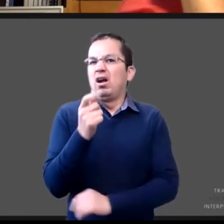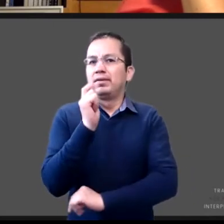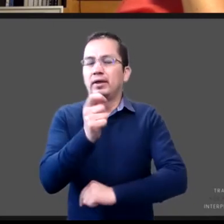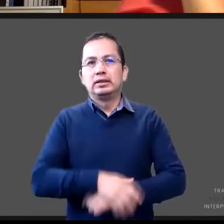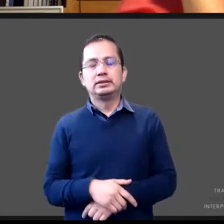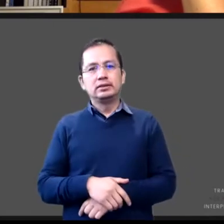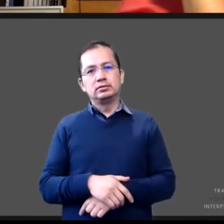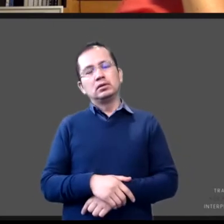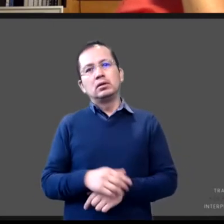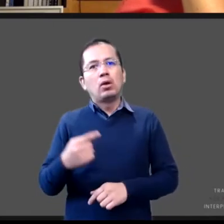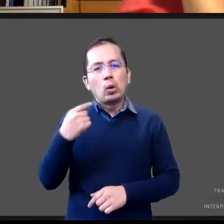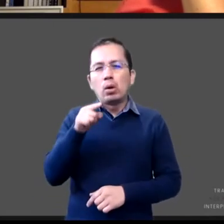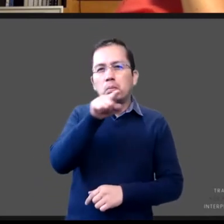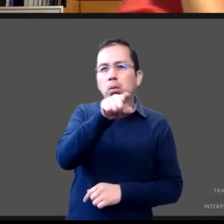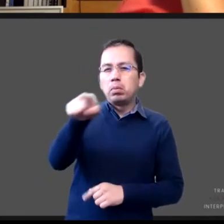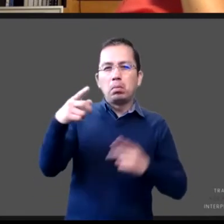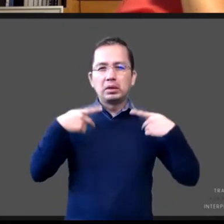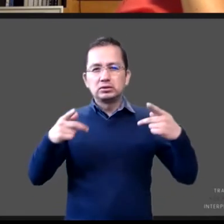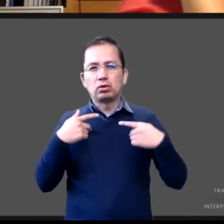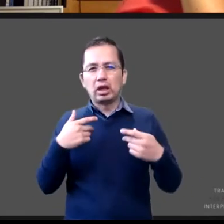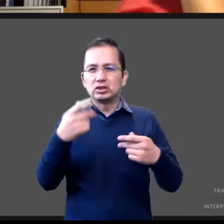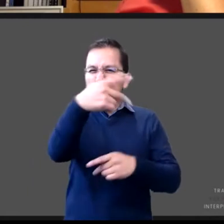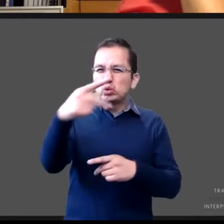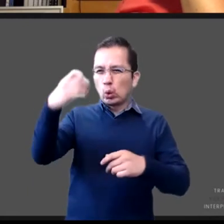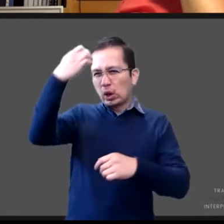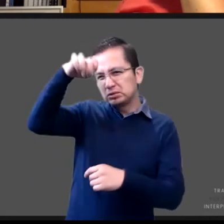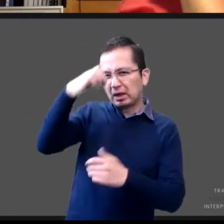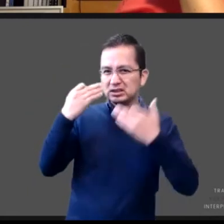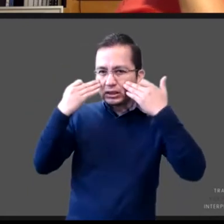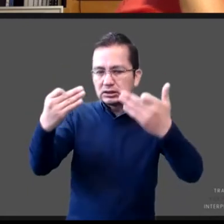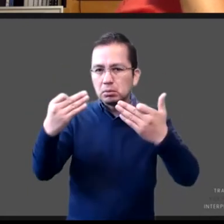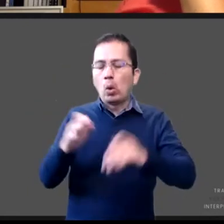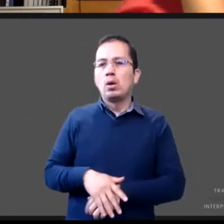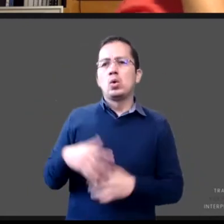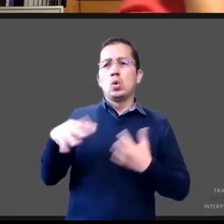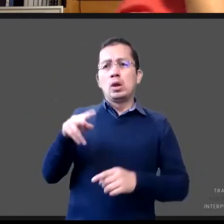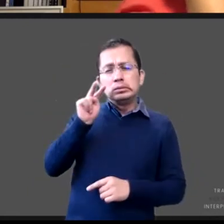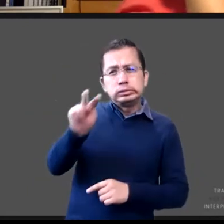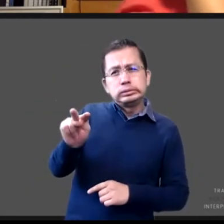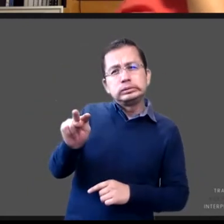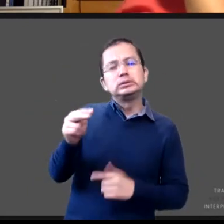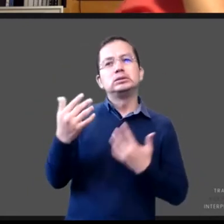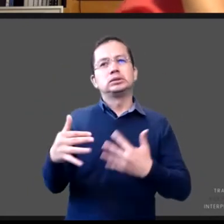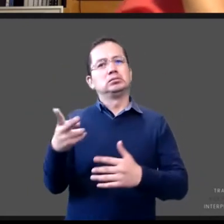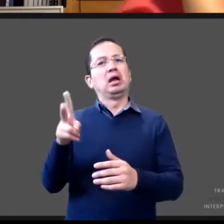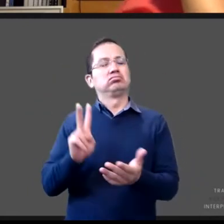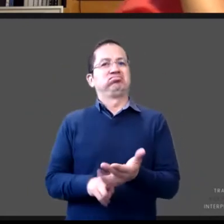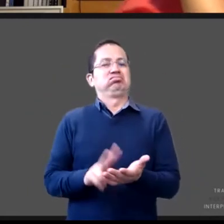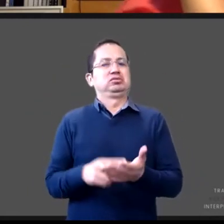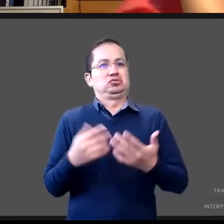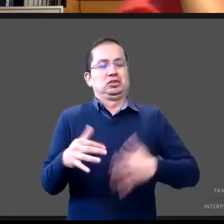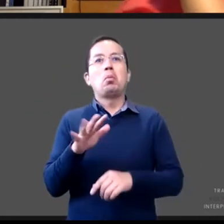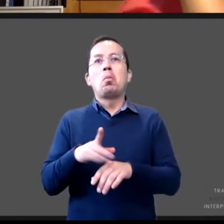escuchar testimonios también, conocer datos sobre las problemáticas ligadas a violencias contra niñas,